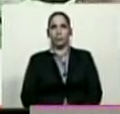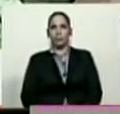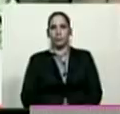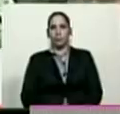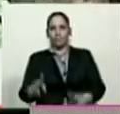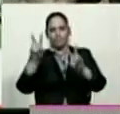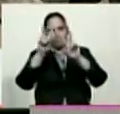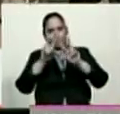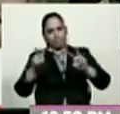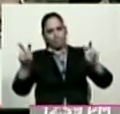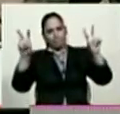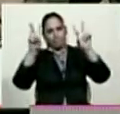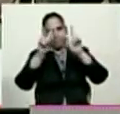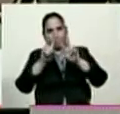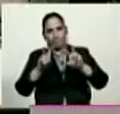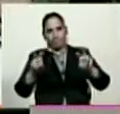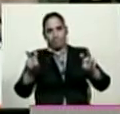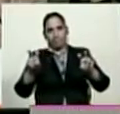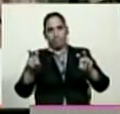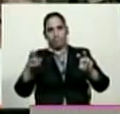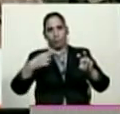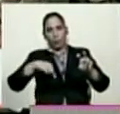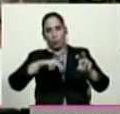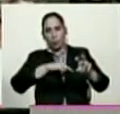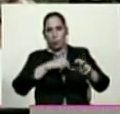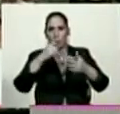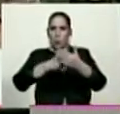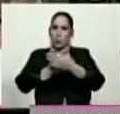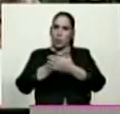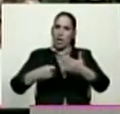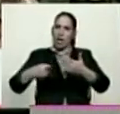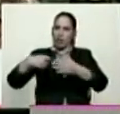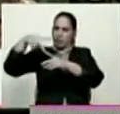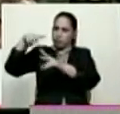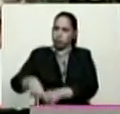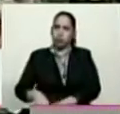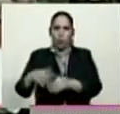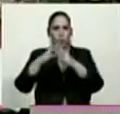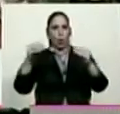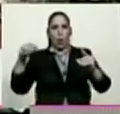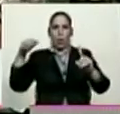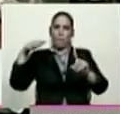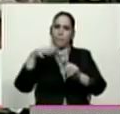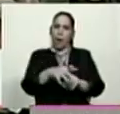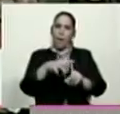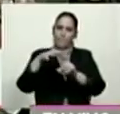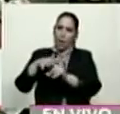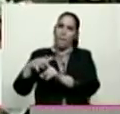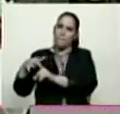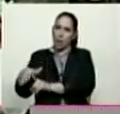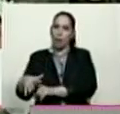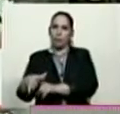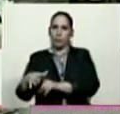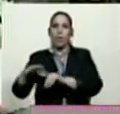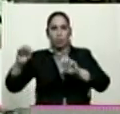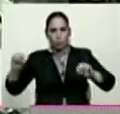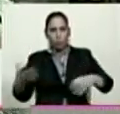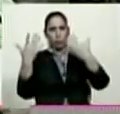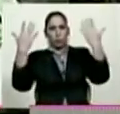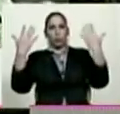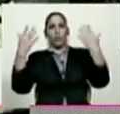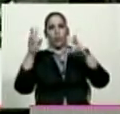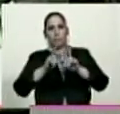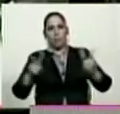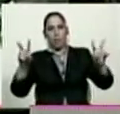diseminemos y vayamos anulando y derrotando todas las provocaciones, una por una, y que triunfe la paz, que es nuestra